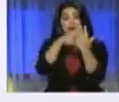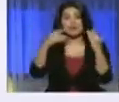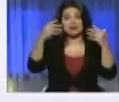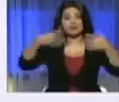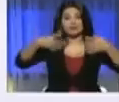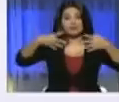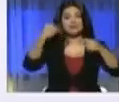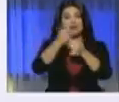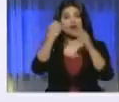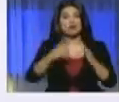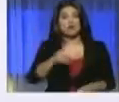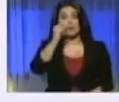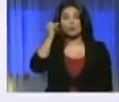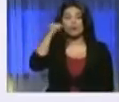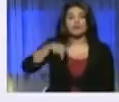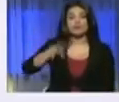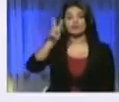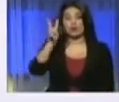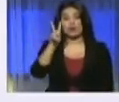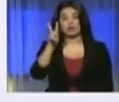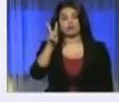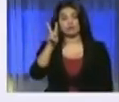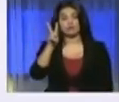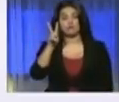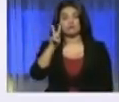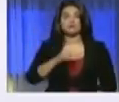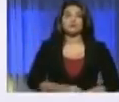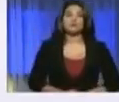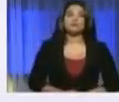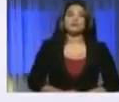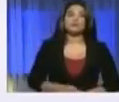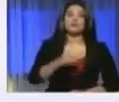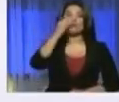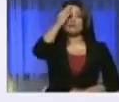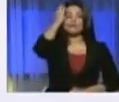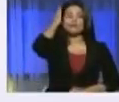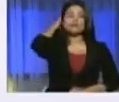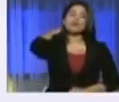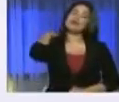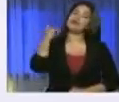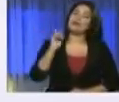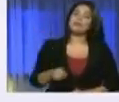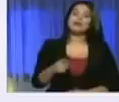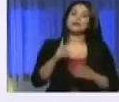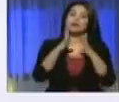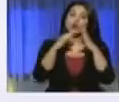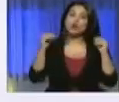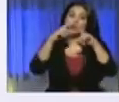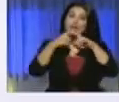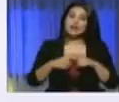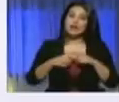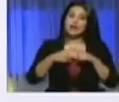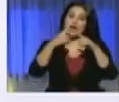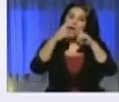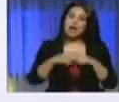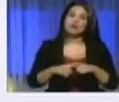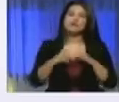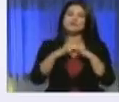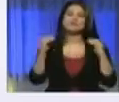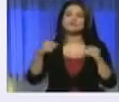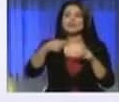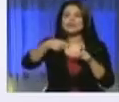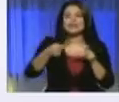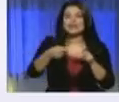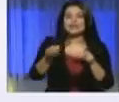trabajadores y trabajadoras del país. Y el aumento de la base de cálculo del cestatique